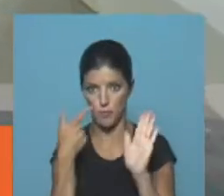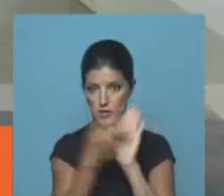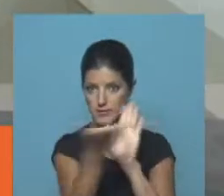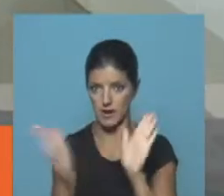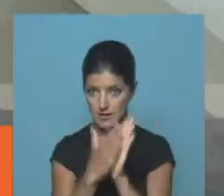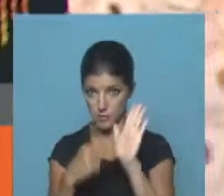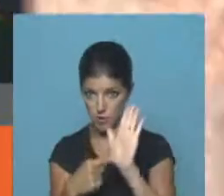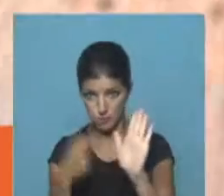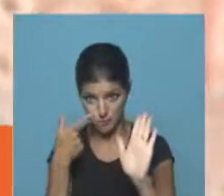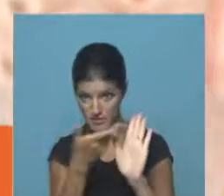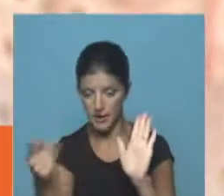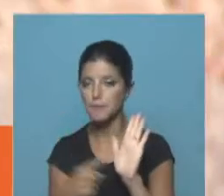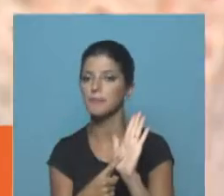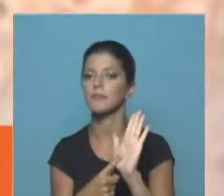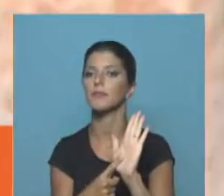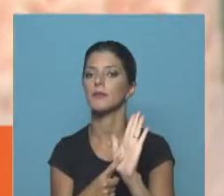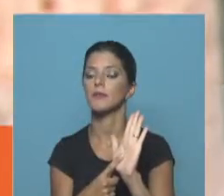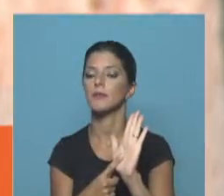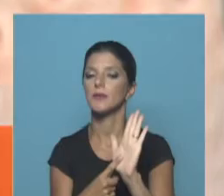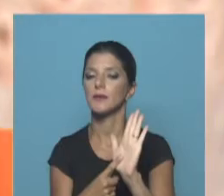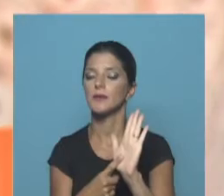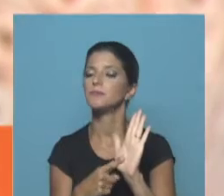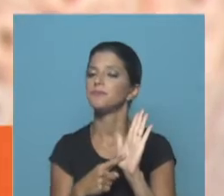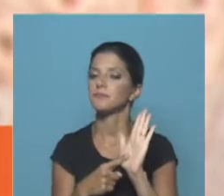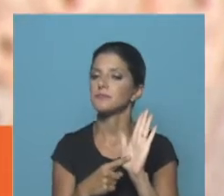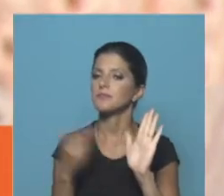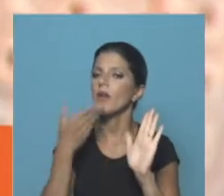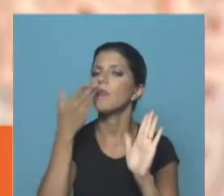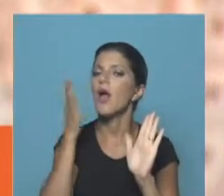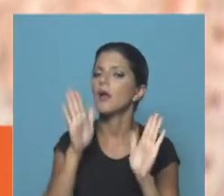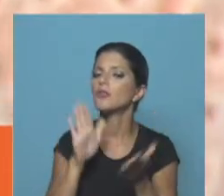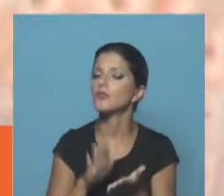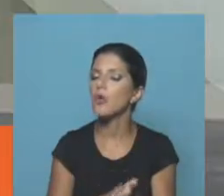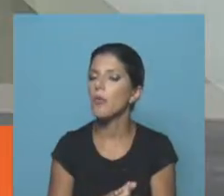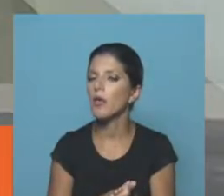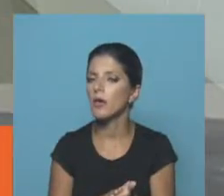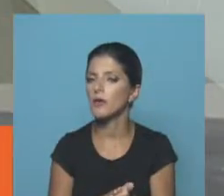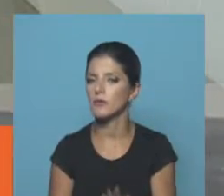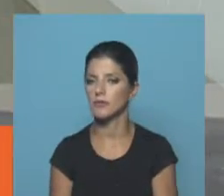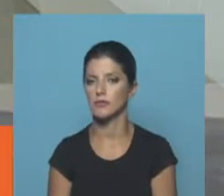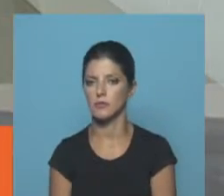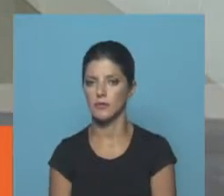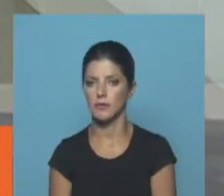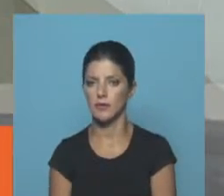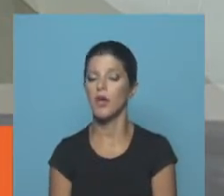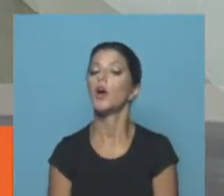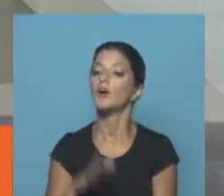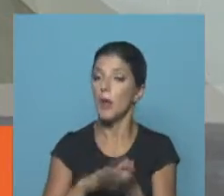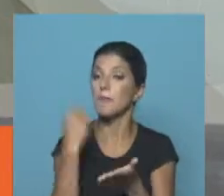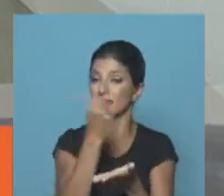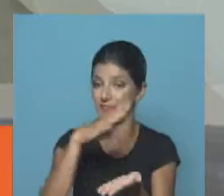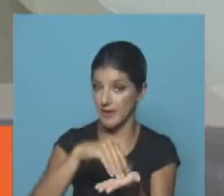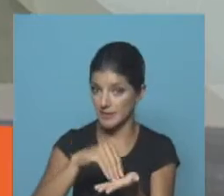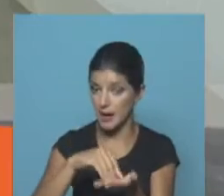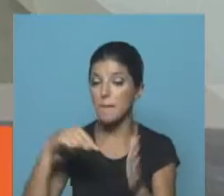¿Lo tomás? El continente dormido, en donde hablas de lo que significa, por un lado, el don de la tierra para América Latina y al